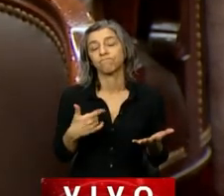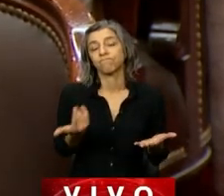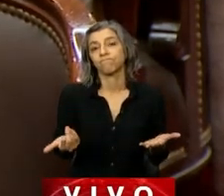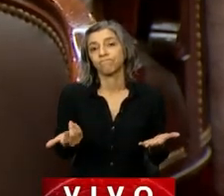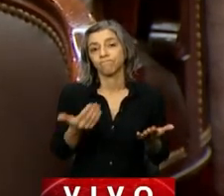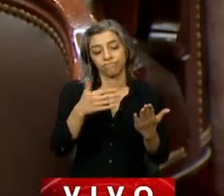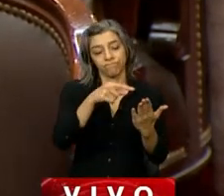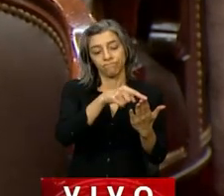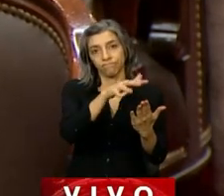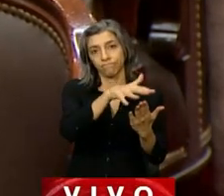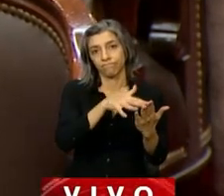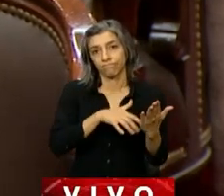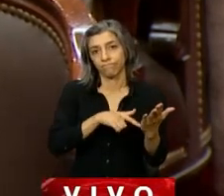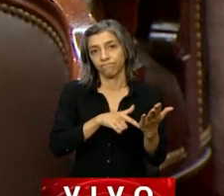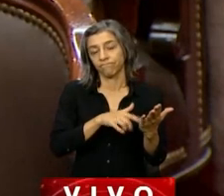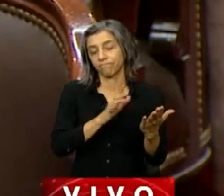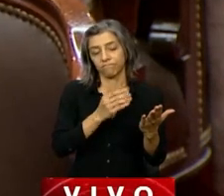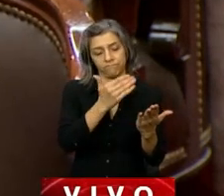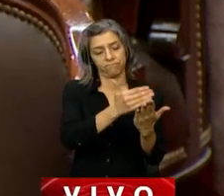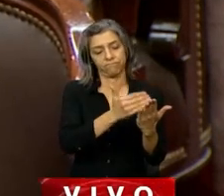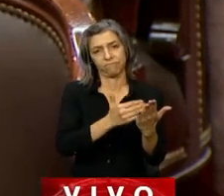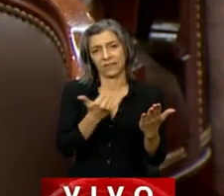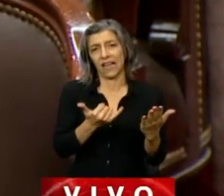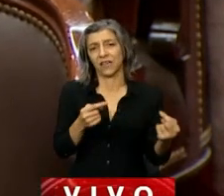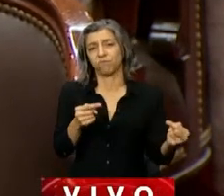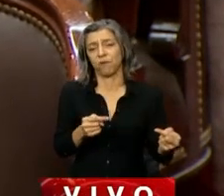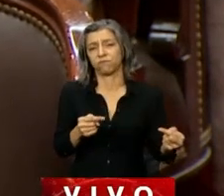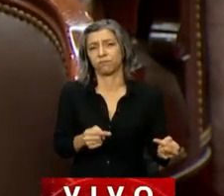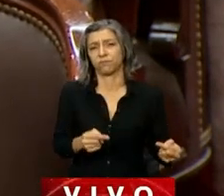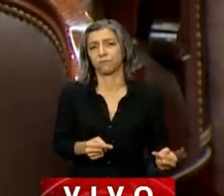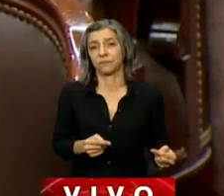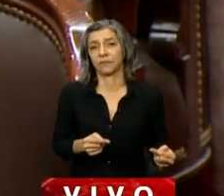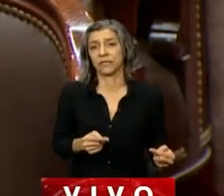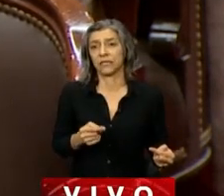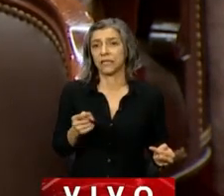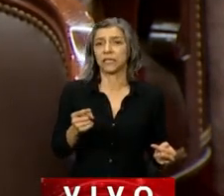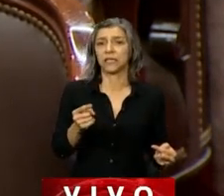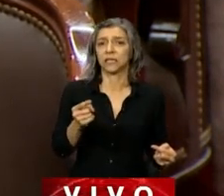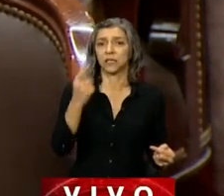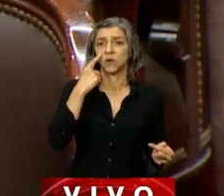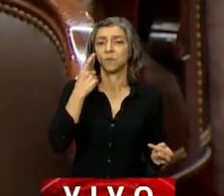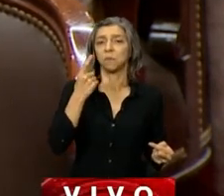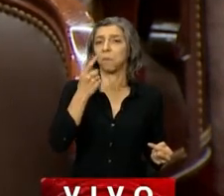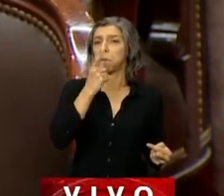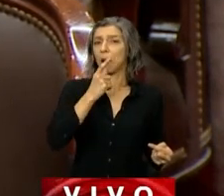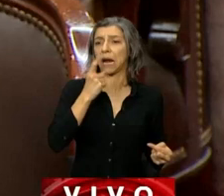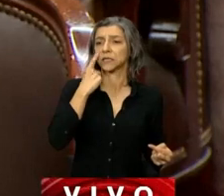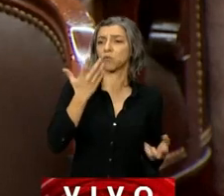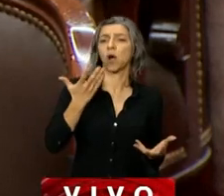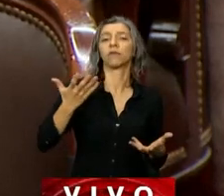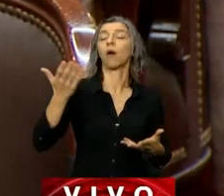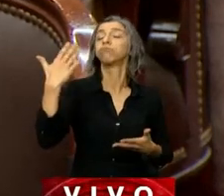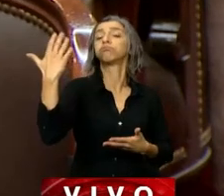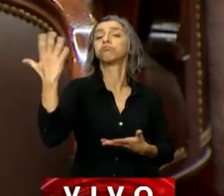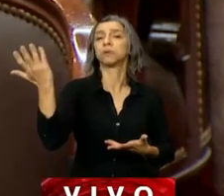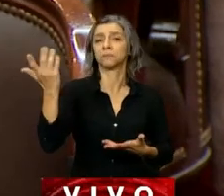inconsistencias con vehemencia y jactarse de ello no te hace un erudito, sino un soberbio